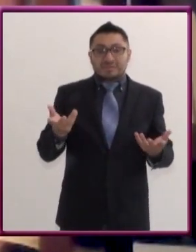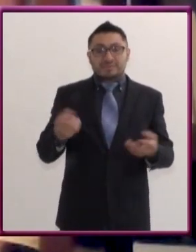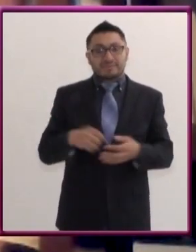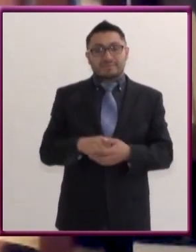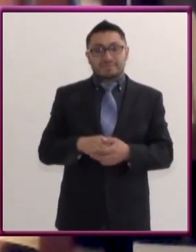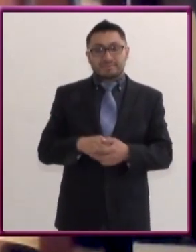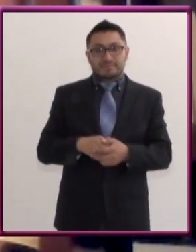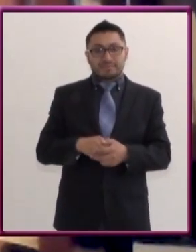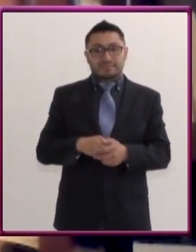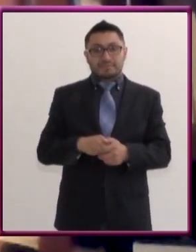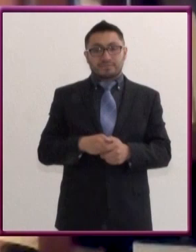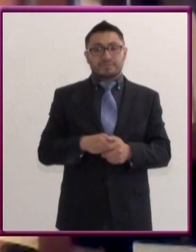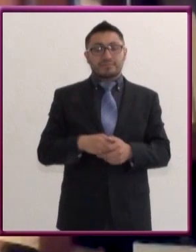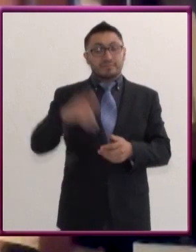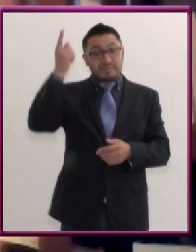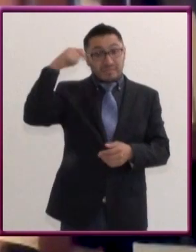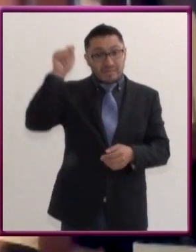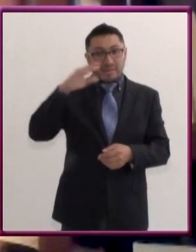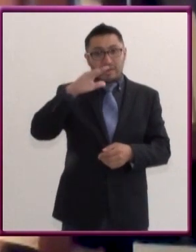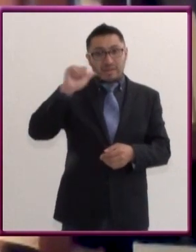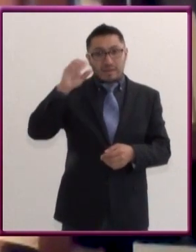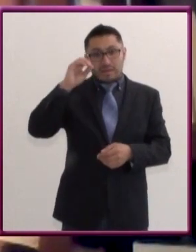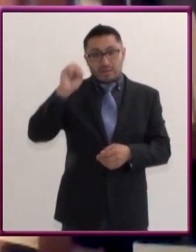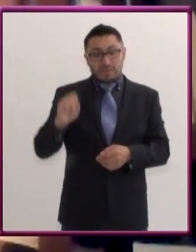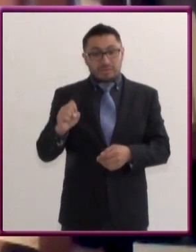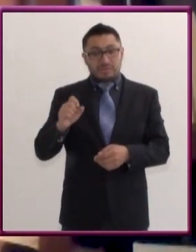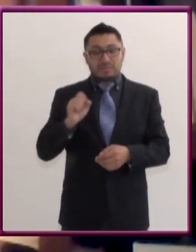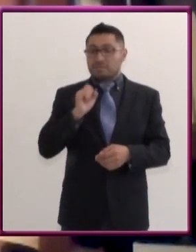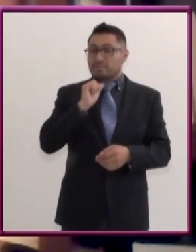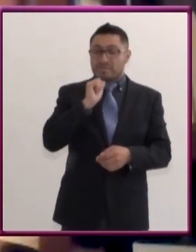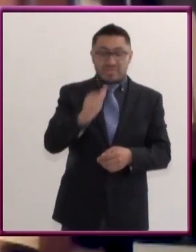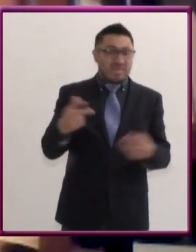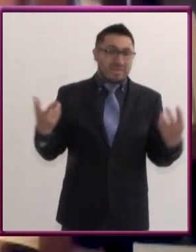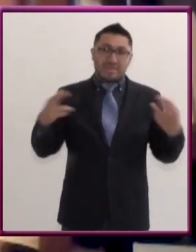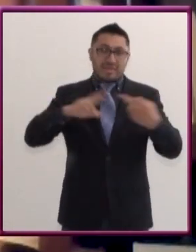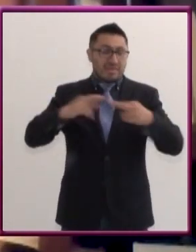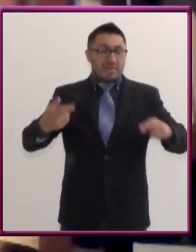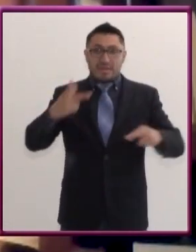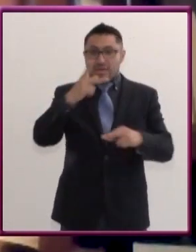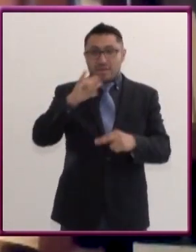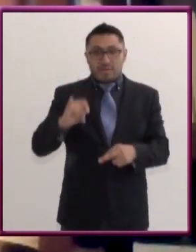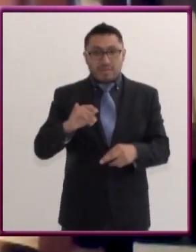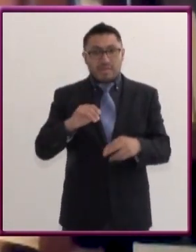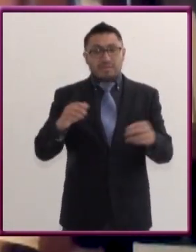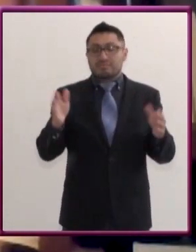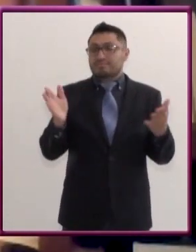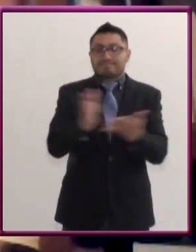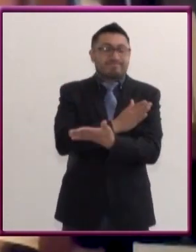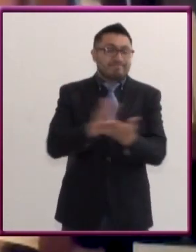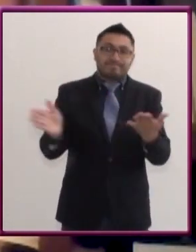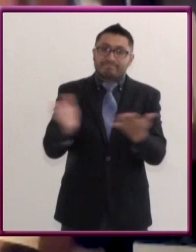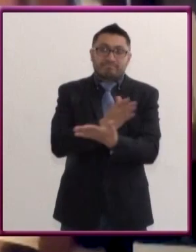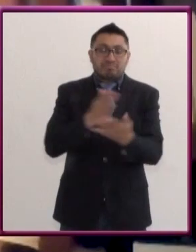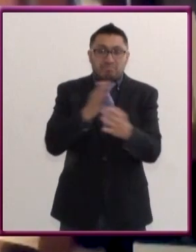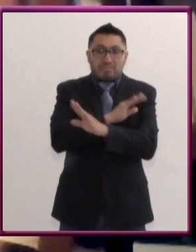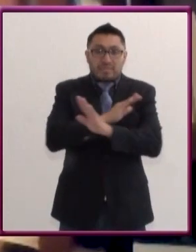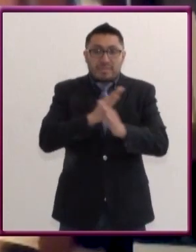O sea, no, la teoría del caos por sí misma, nada que ver con pi, y pi nada que ver con caos.